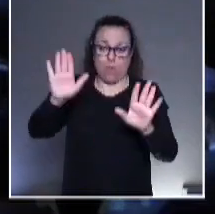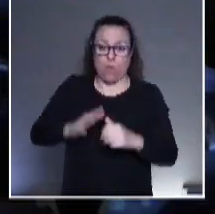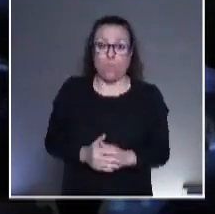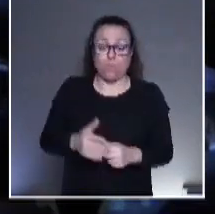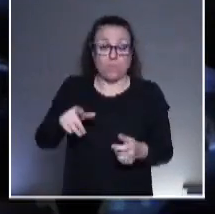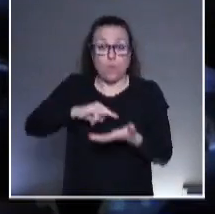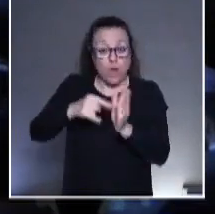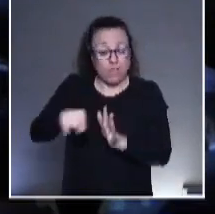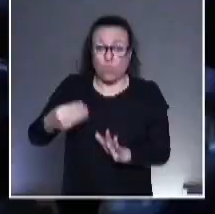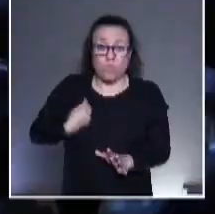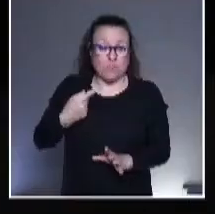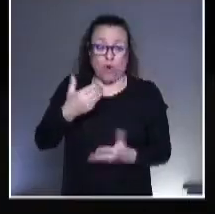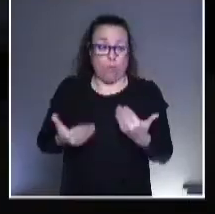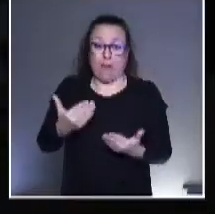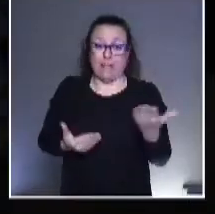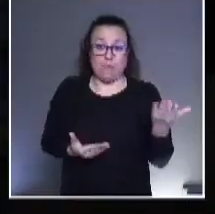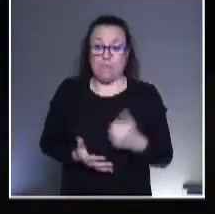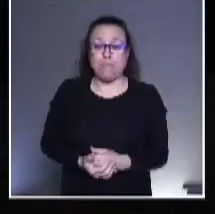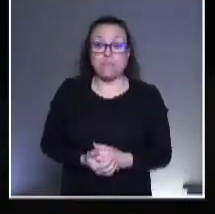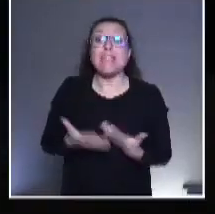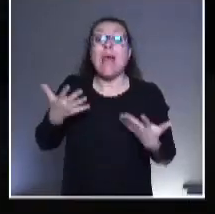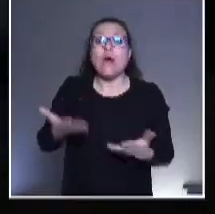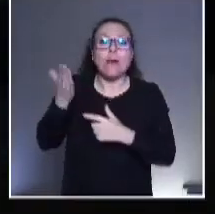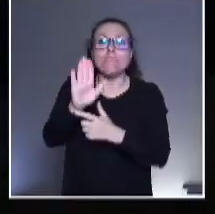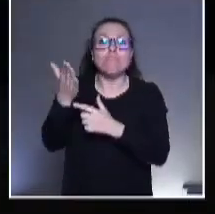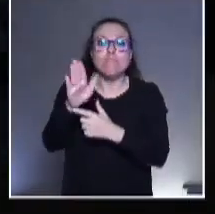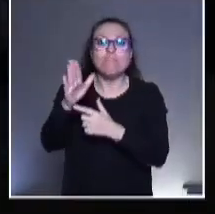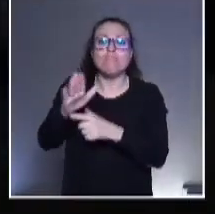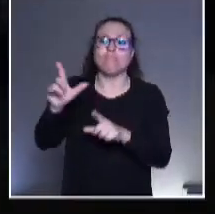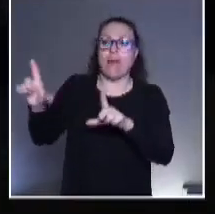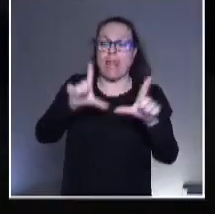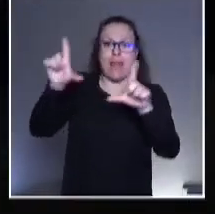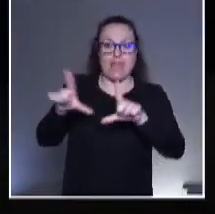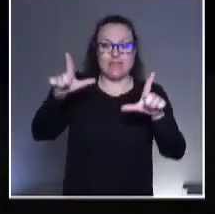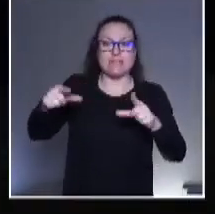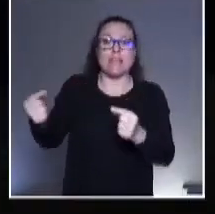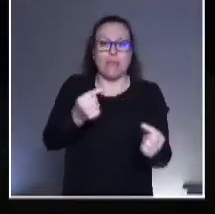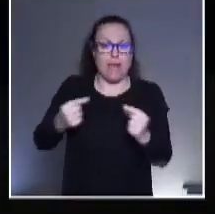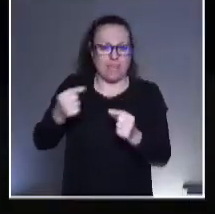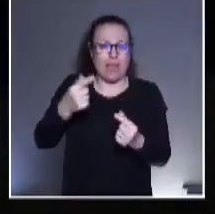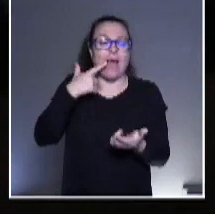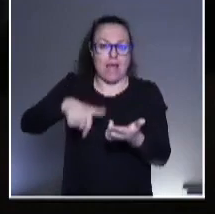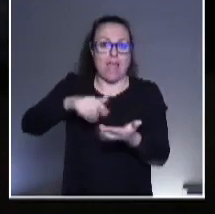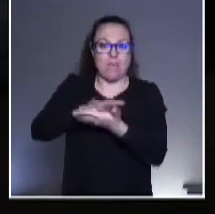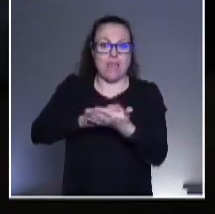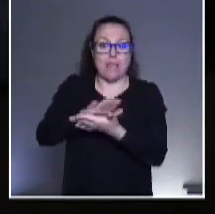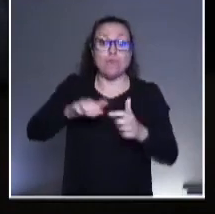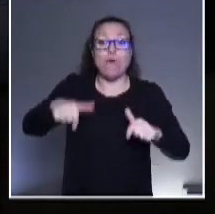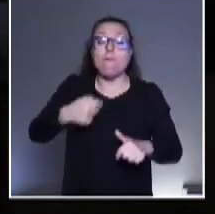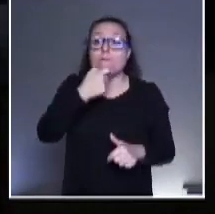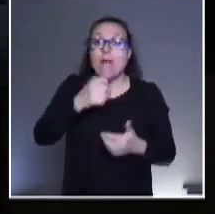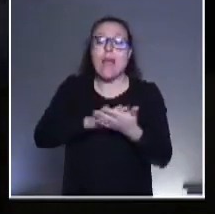los resultados que iremos mostrando y compartiendo en los sucesivos paneles y mesas redondas. Hoy de lo que querría